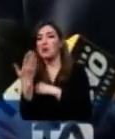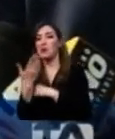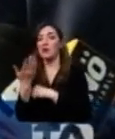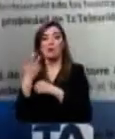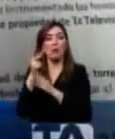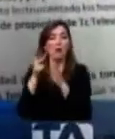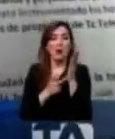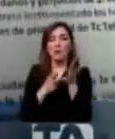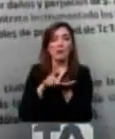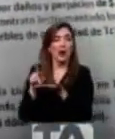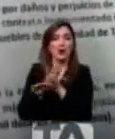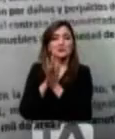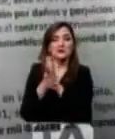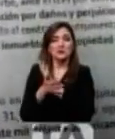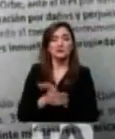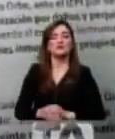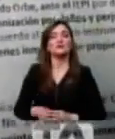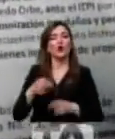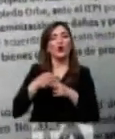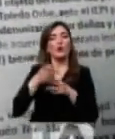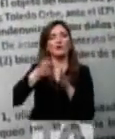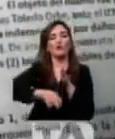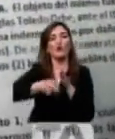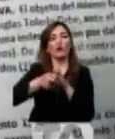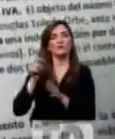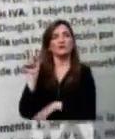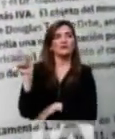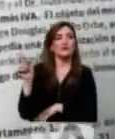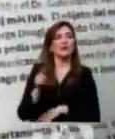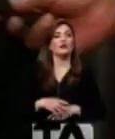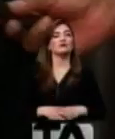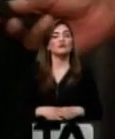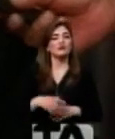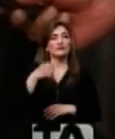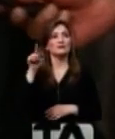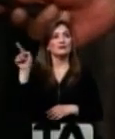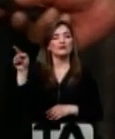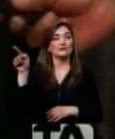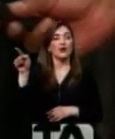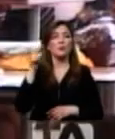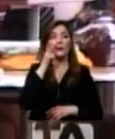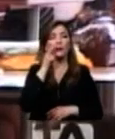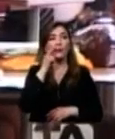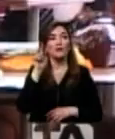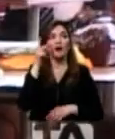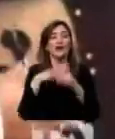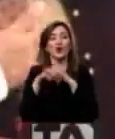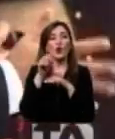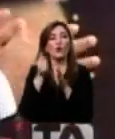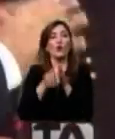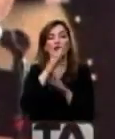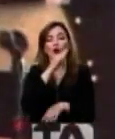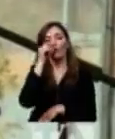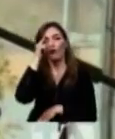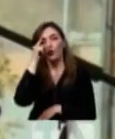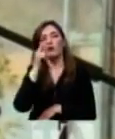tc-televisión en uno de los informes consta el nombre de los abogados gutemberg y alembert verá padre e hijo fueron abogados de rafael